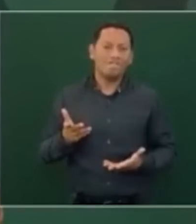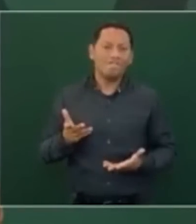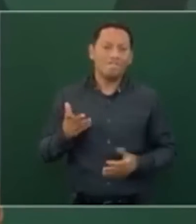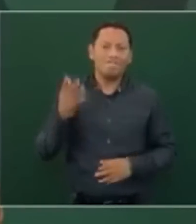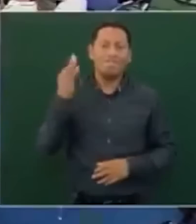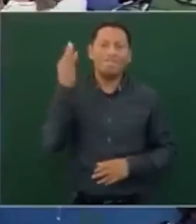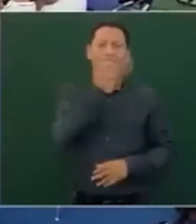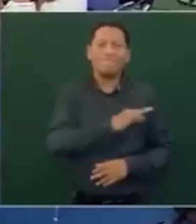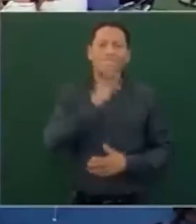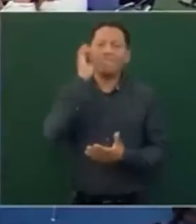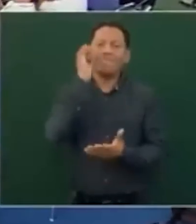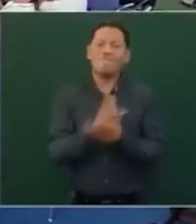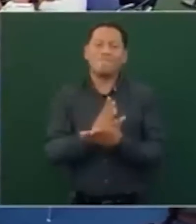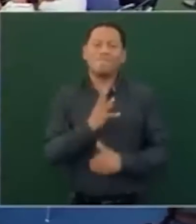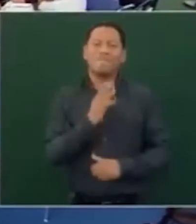solo